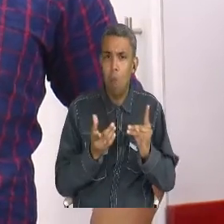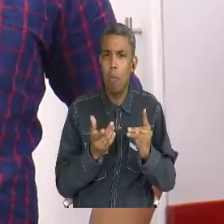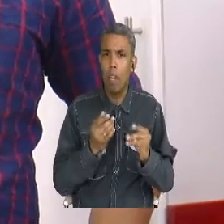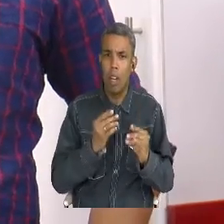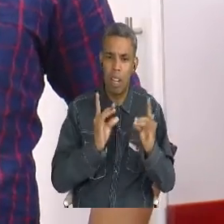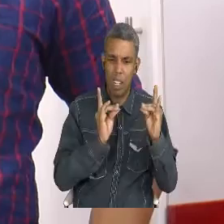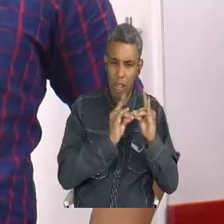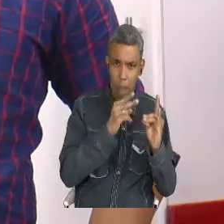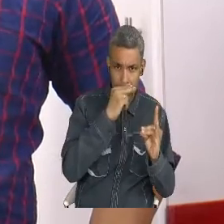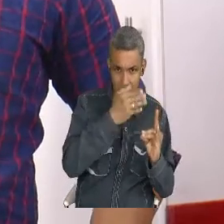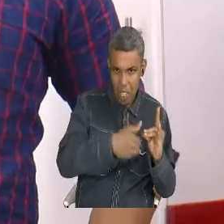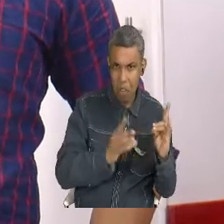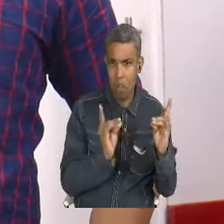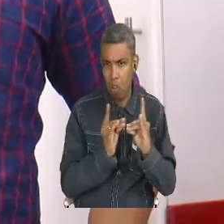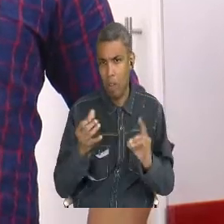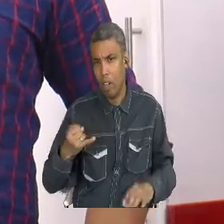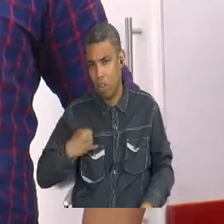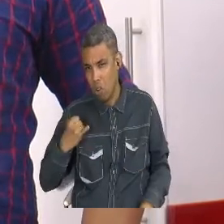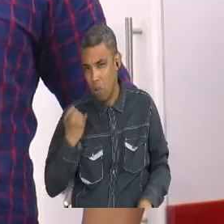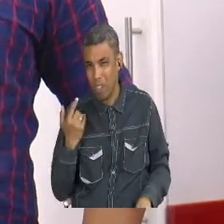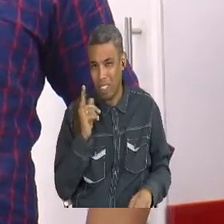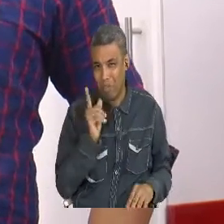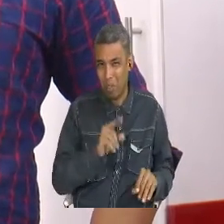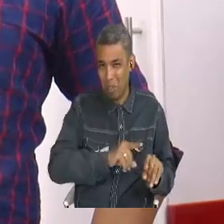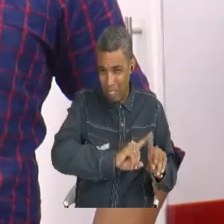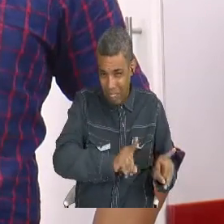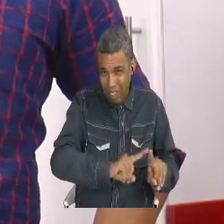niños, juegos de alcoba juveniles. Uh-huh. ¿Sí? Entonces contamos